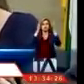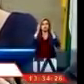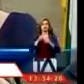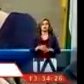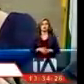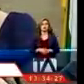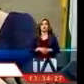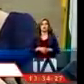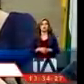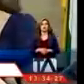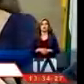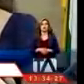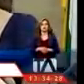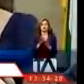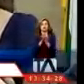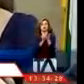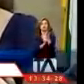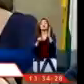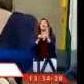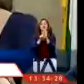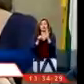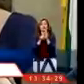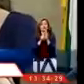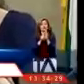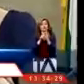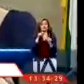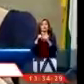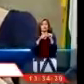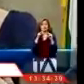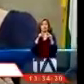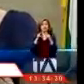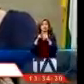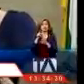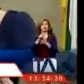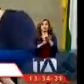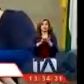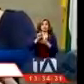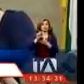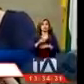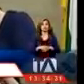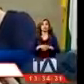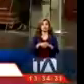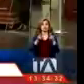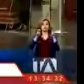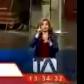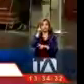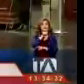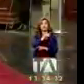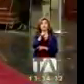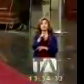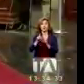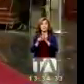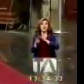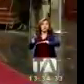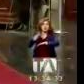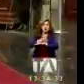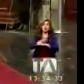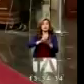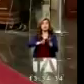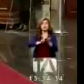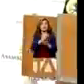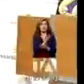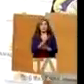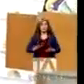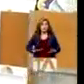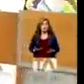en cuanto a cuáles son los proyectos de ley que se van conociendo y que tienen que aprobar y temas de fiscalización. Minutos antes de empezar esta sesión, la presidenta